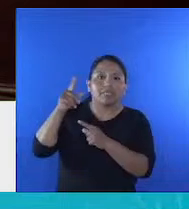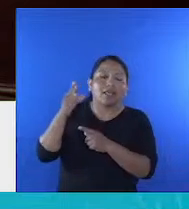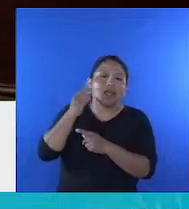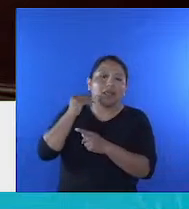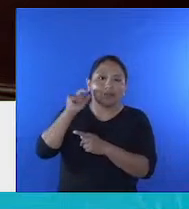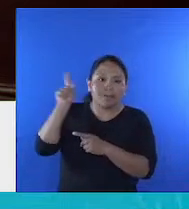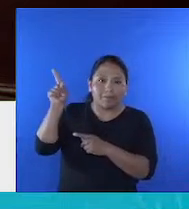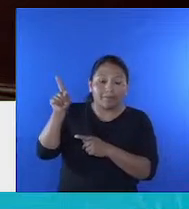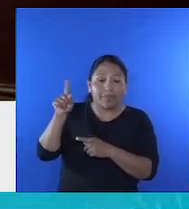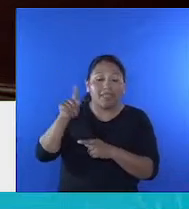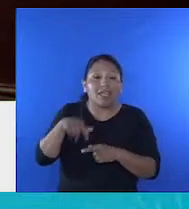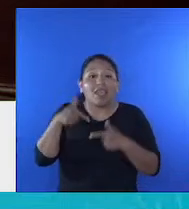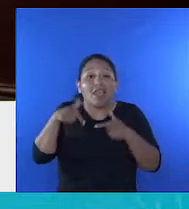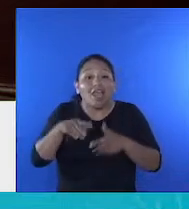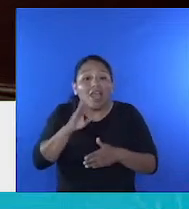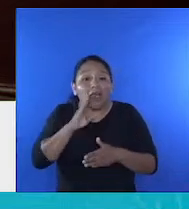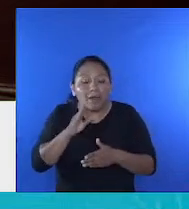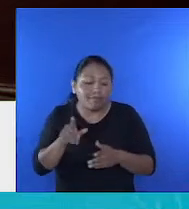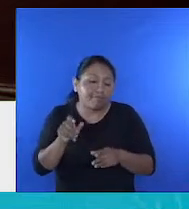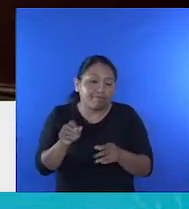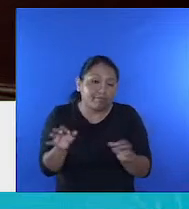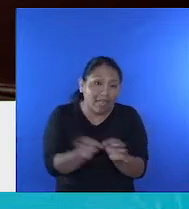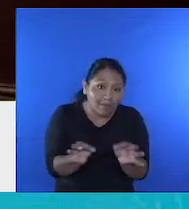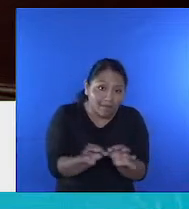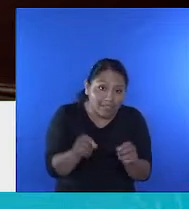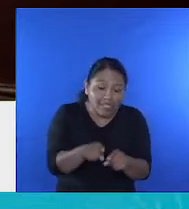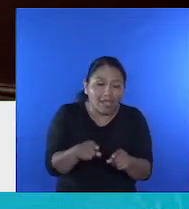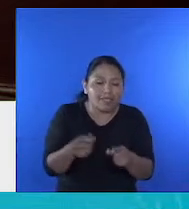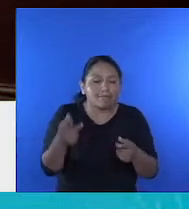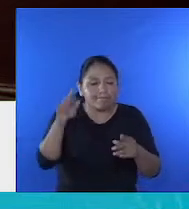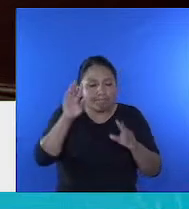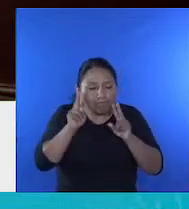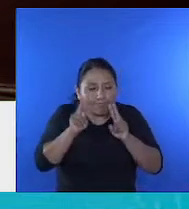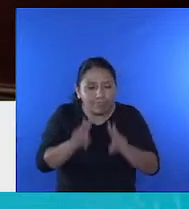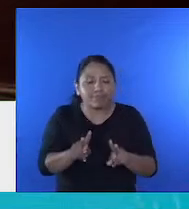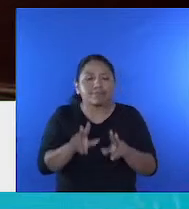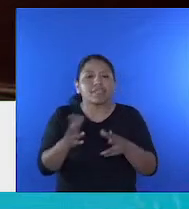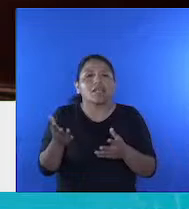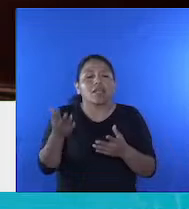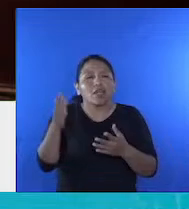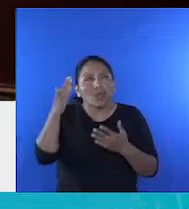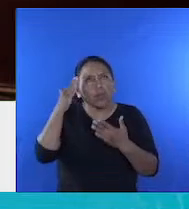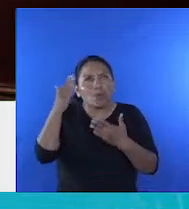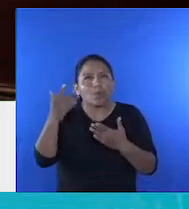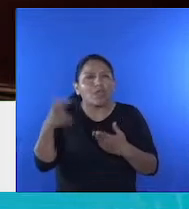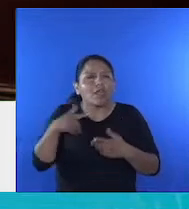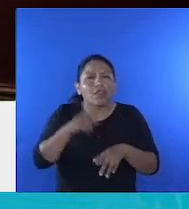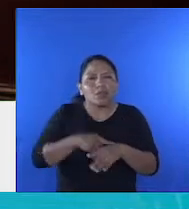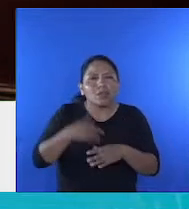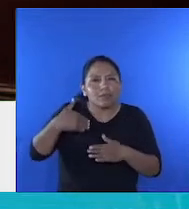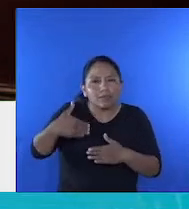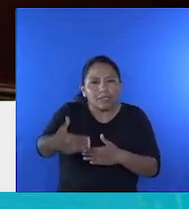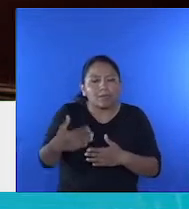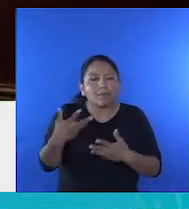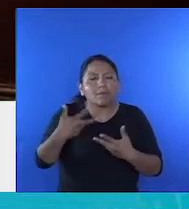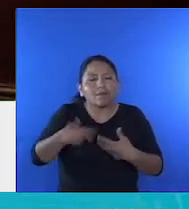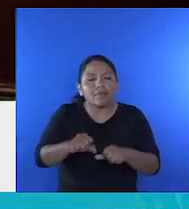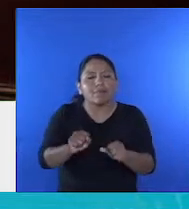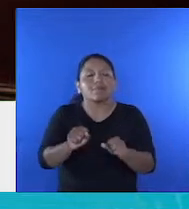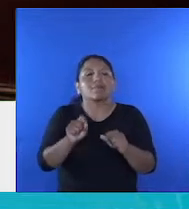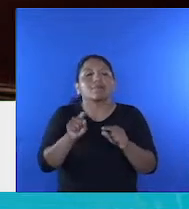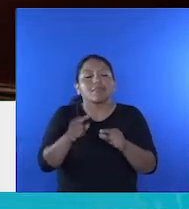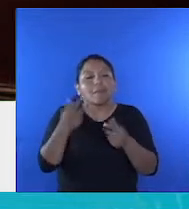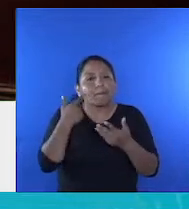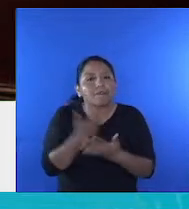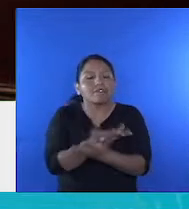anglo-norteamericano. A Malvinas se trata entonces de pensarla en toda su integralidad. Malvinas nos convoca todo el tiempo y se trata de descubrirla,